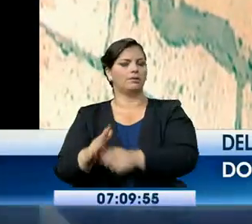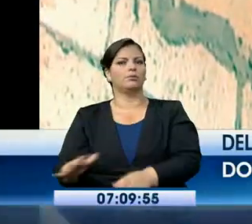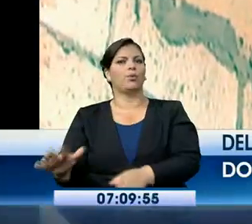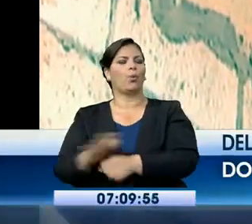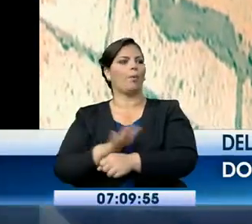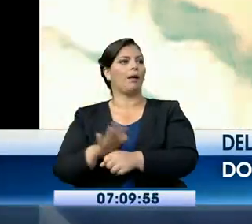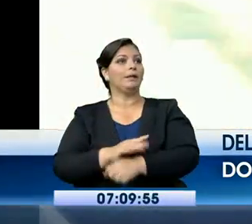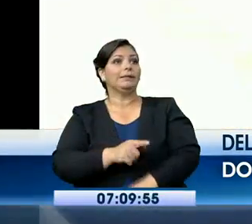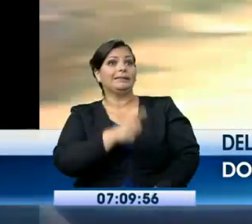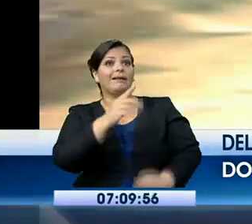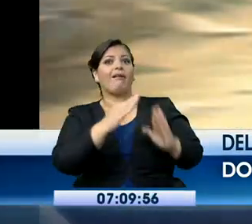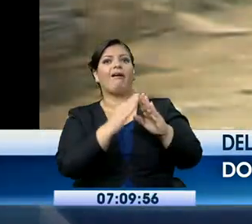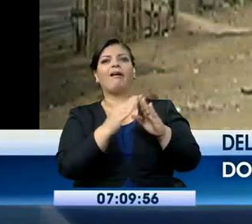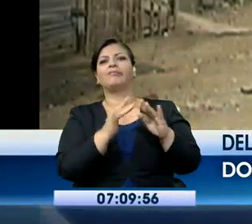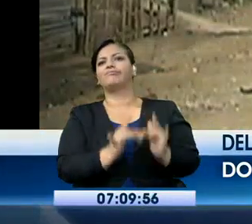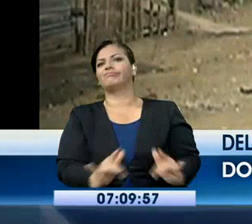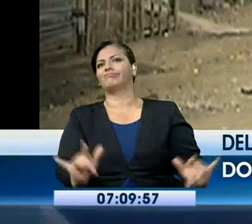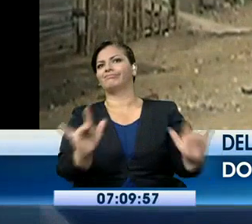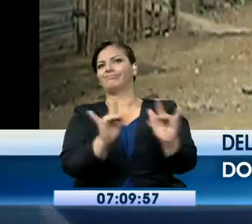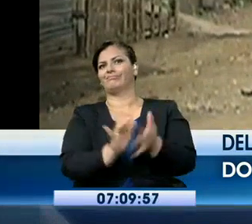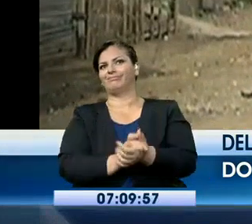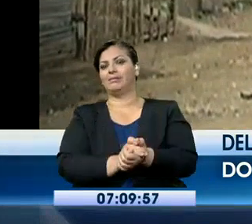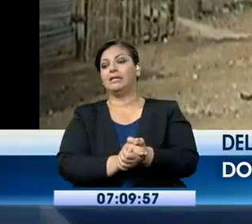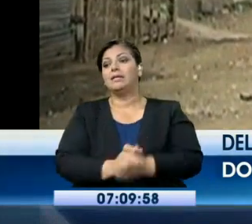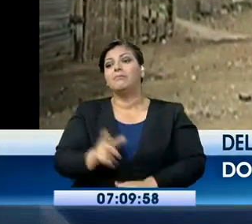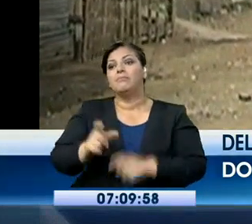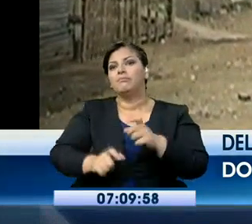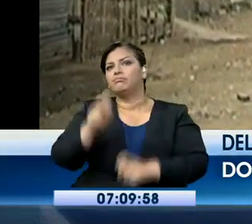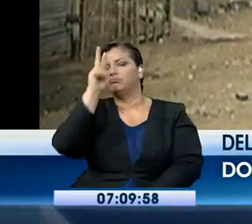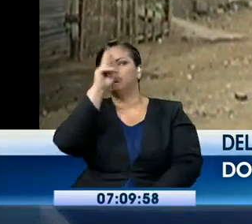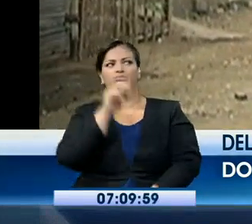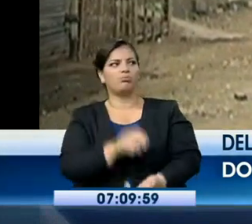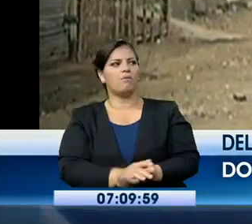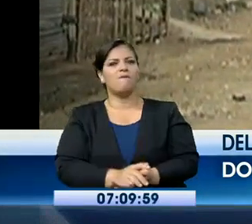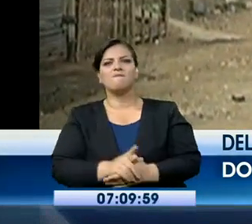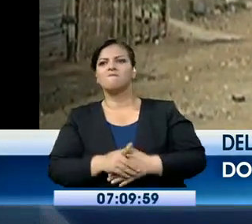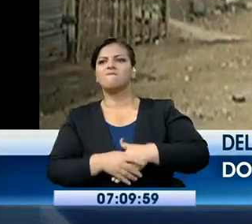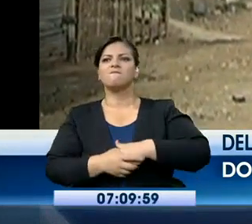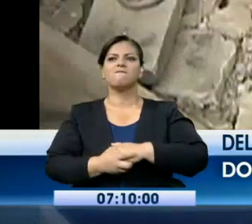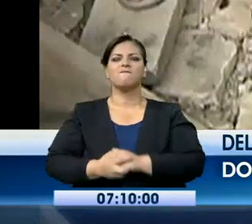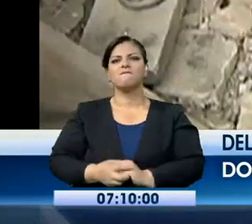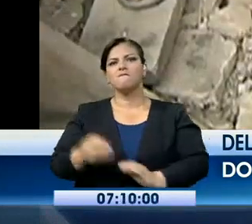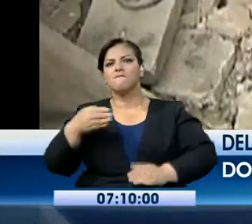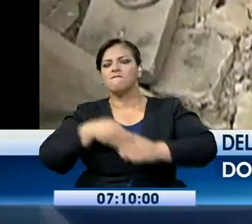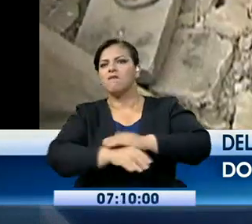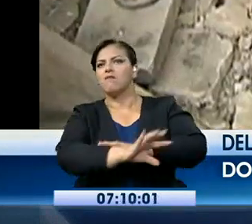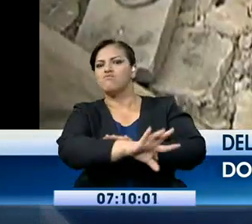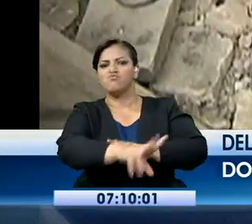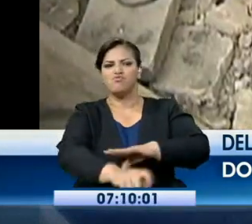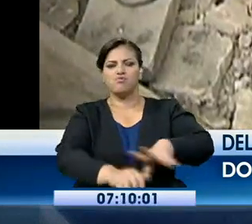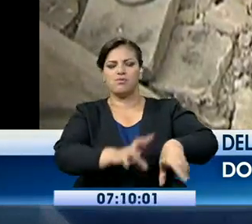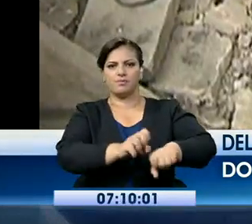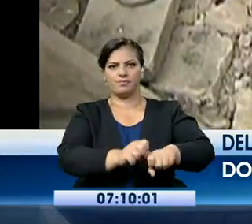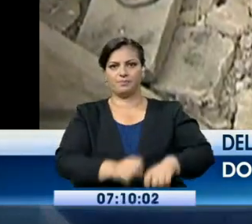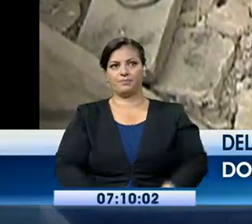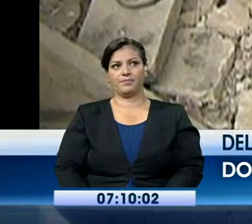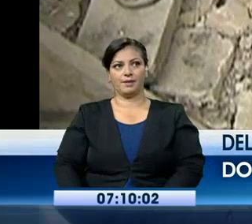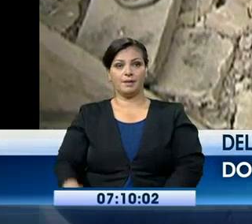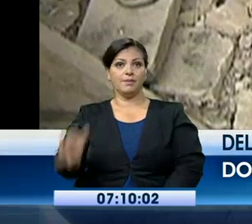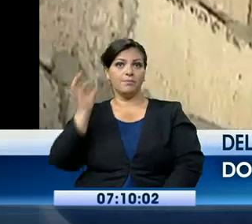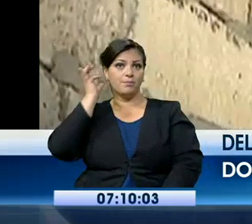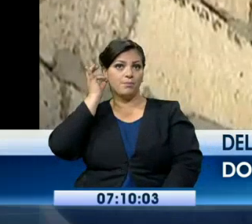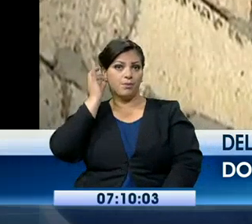ingresar al domicilio. Regresé a las 3. A esa hora yo me di cuenta que en el piso habían unos bloques